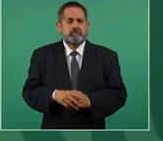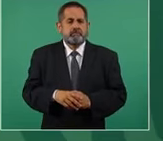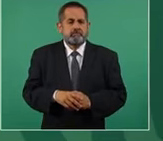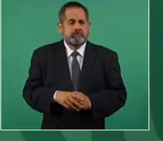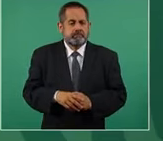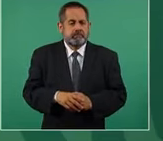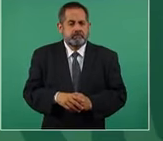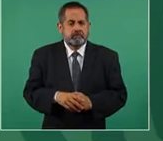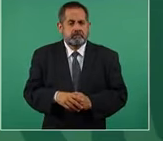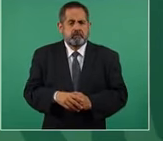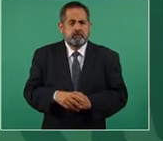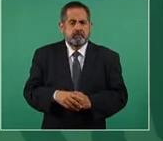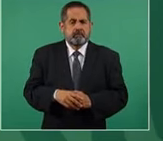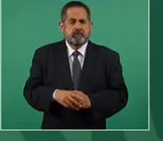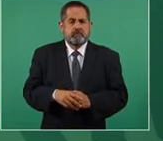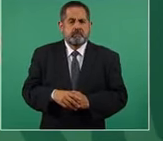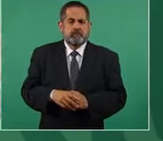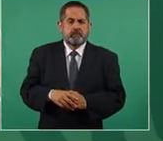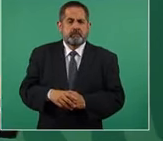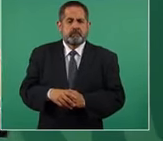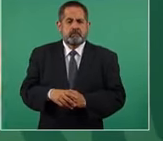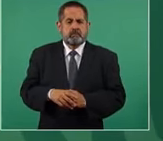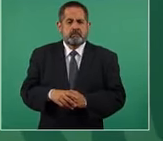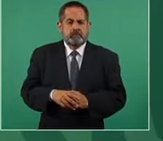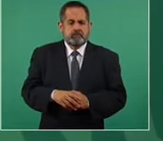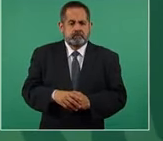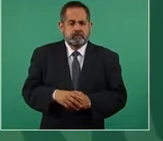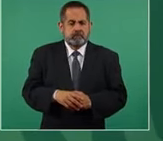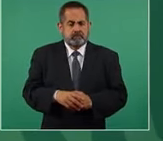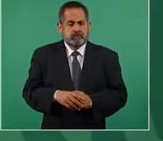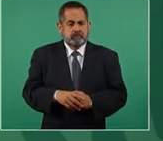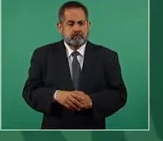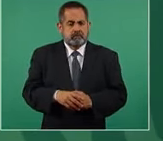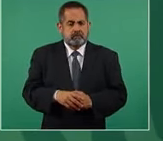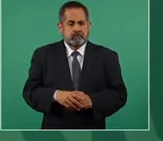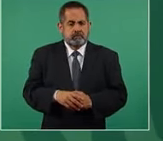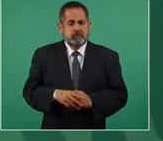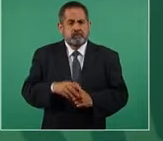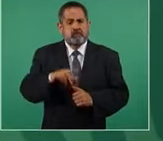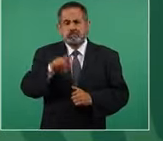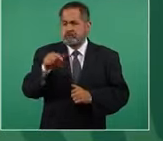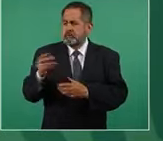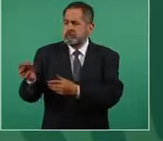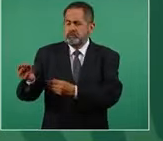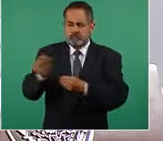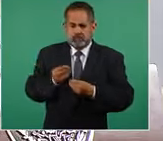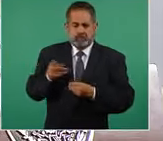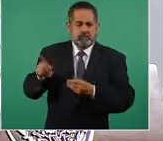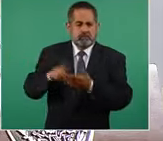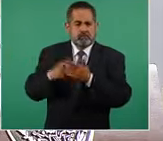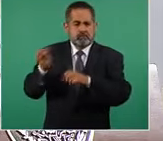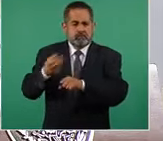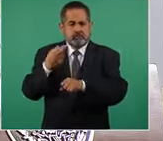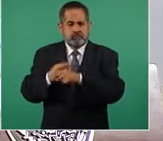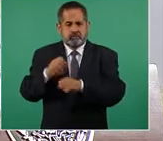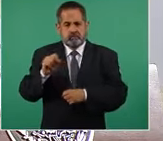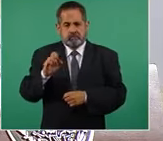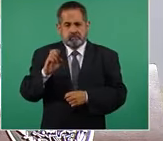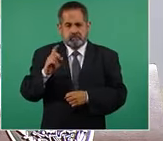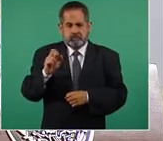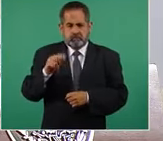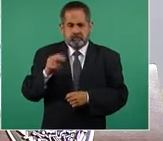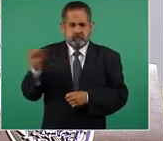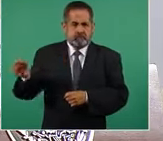nos proporcionó la Secretaría de la Defensa